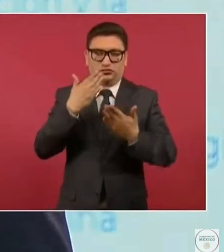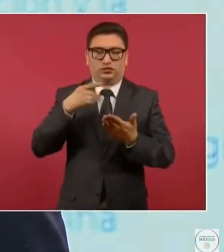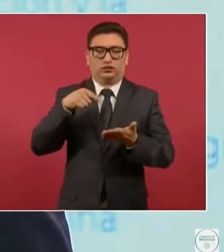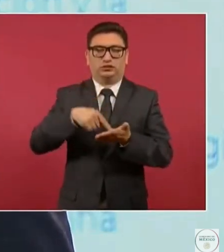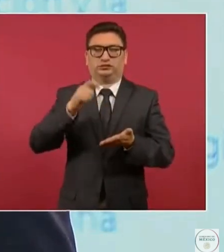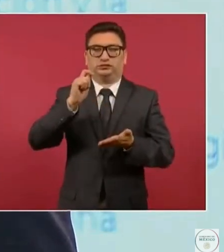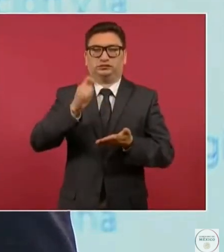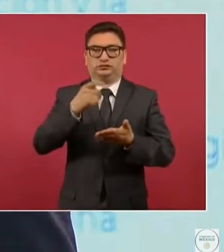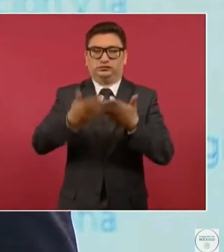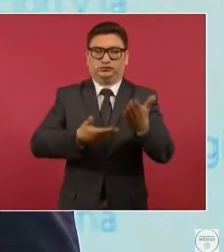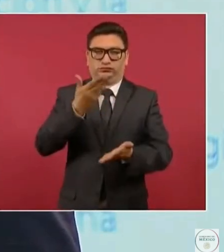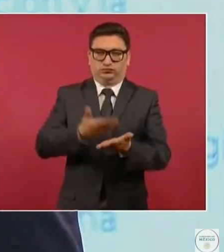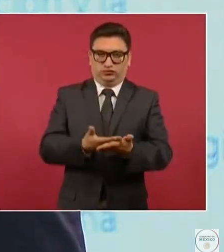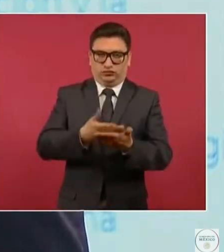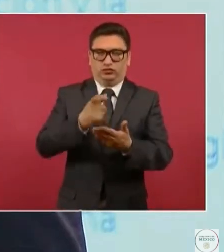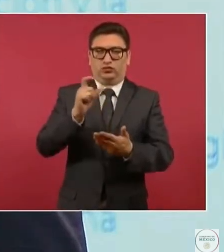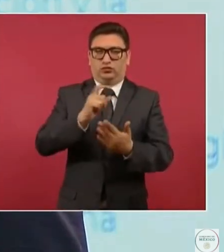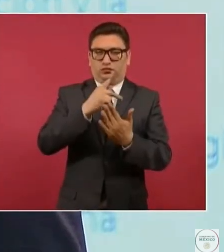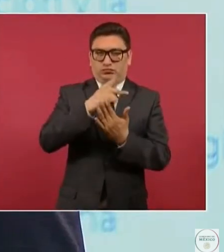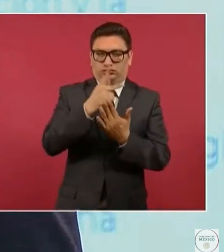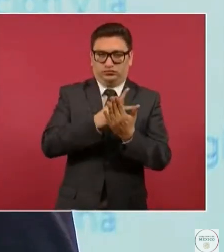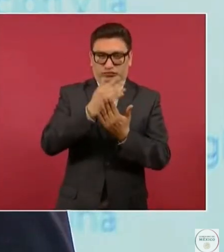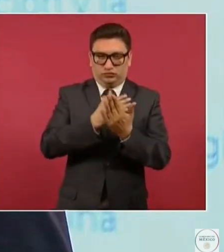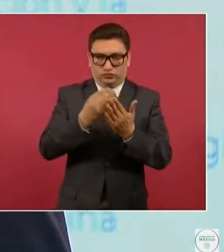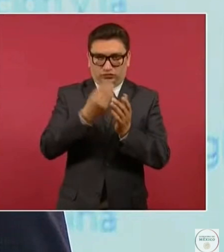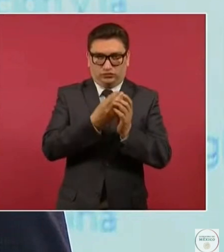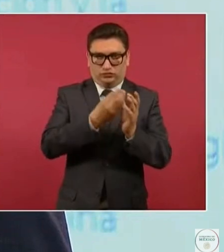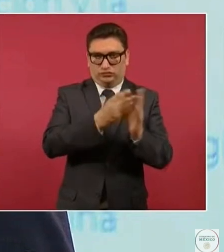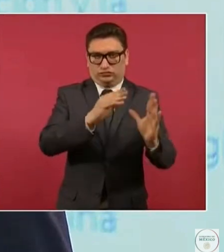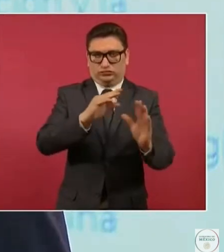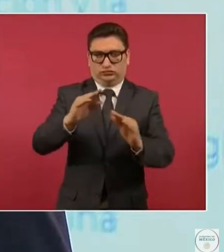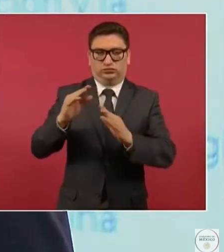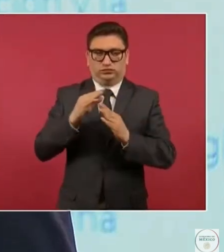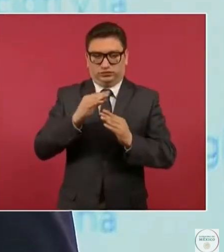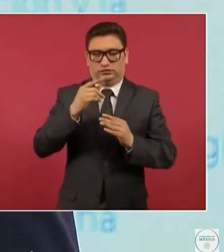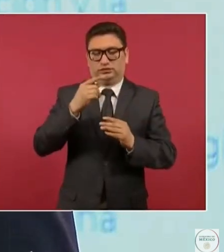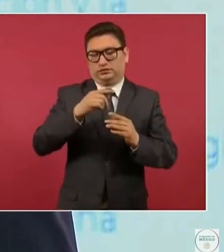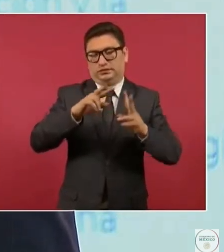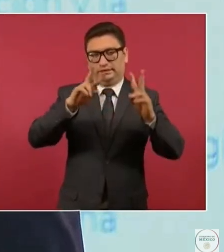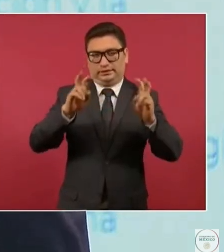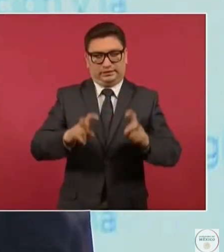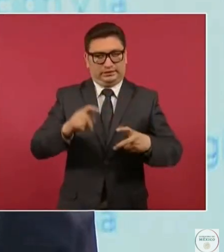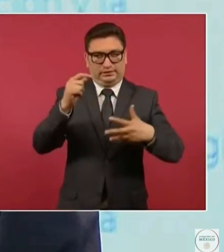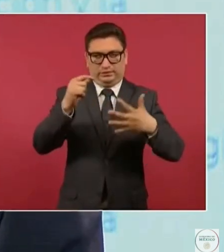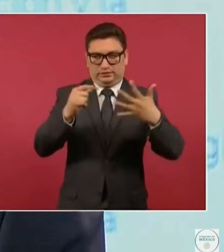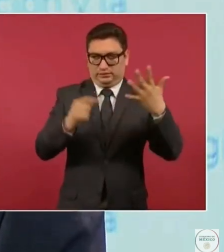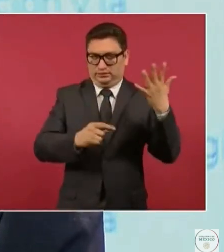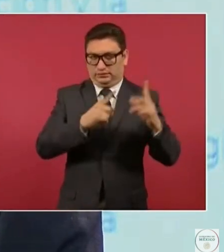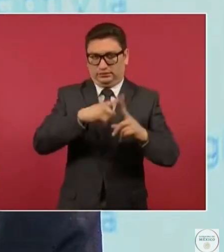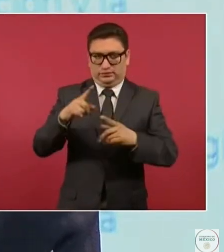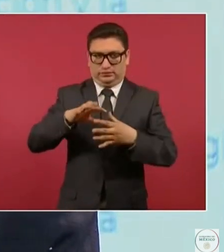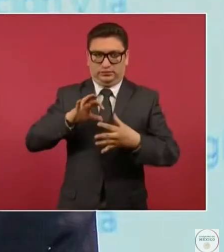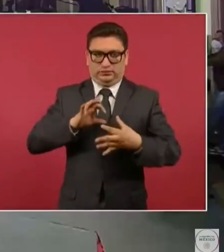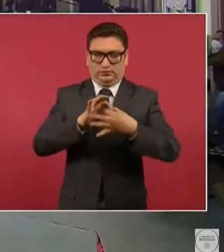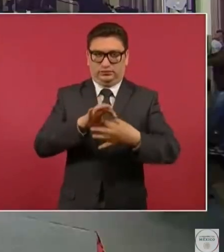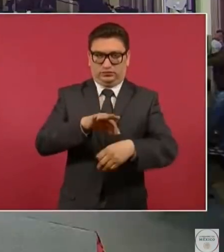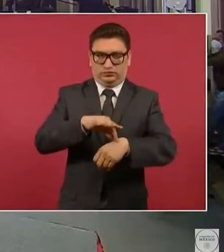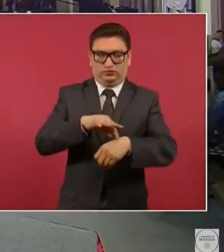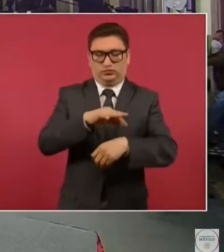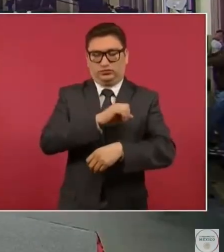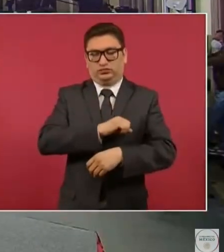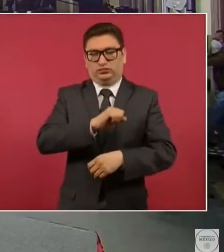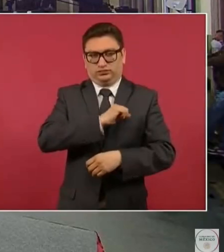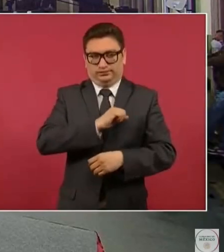son las propuestas de programas de formación en los distintos campos de las especialidades médicas.